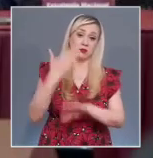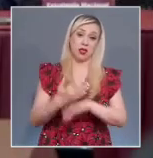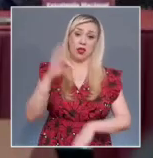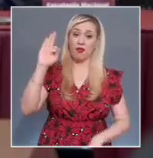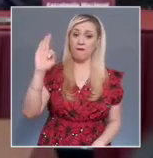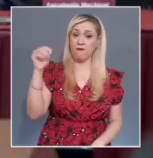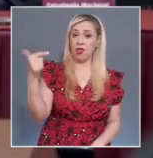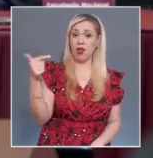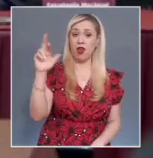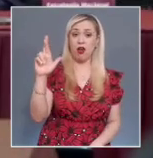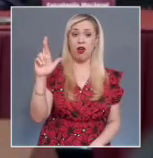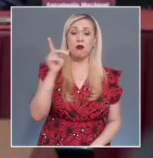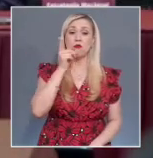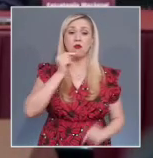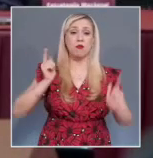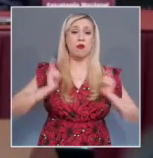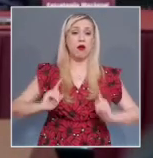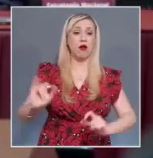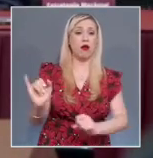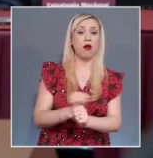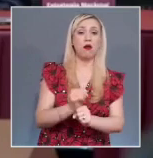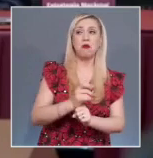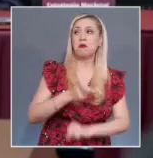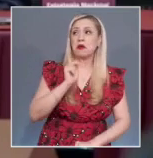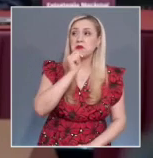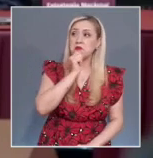Estamos conscientes de que el programa